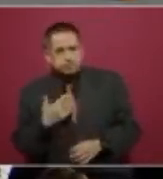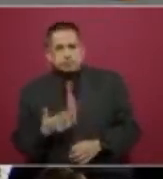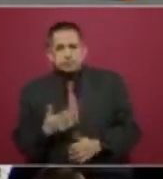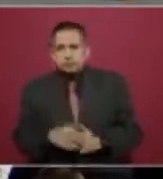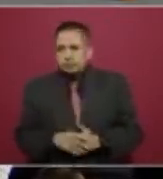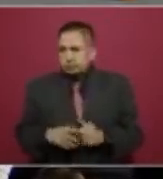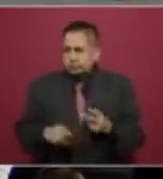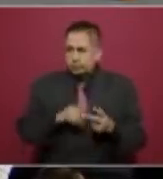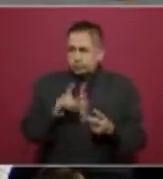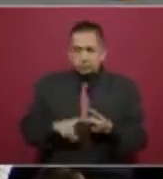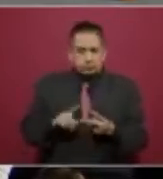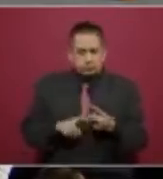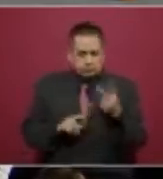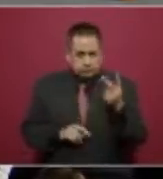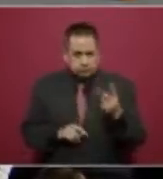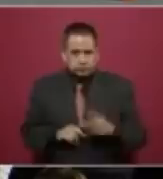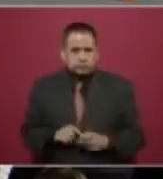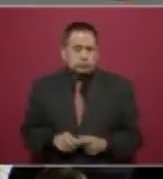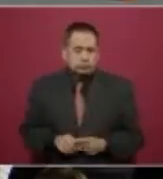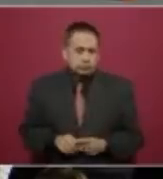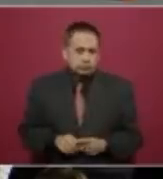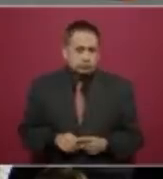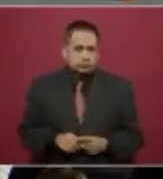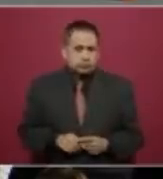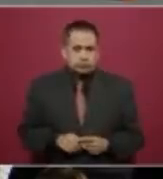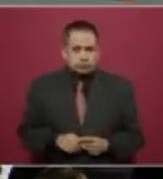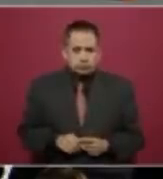Y segundo,